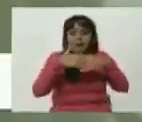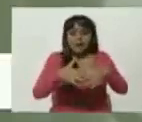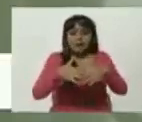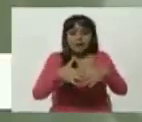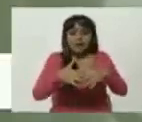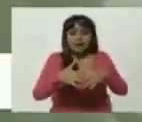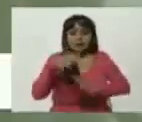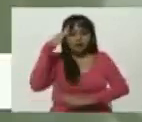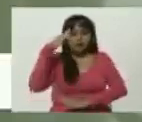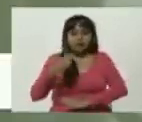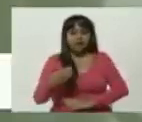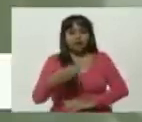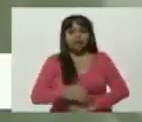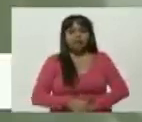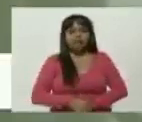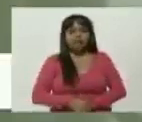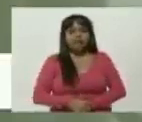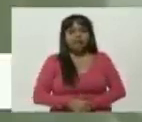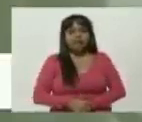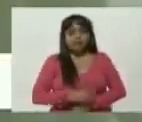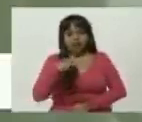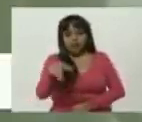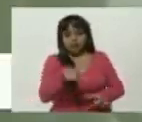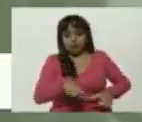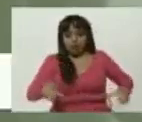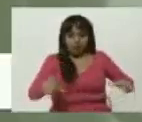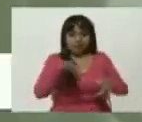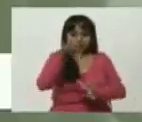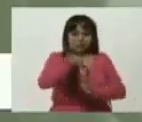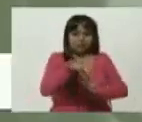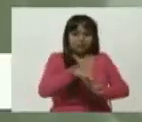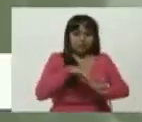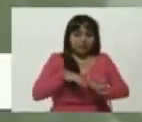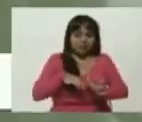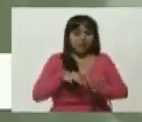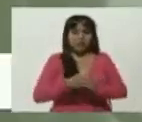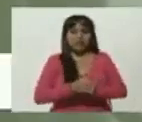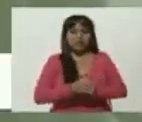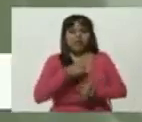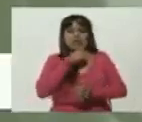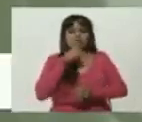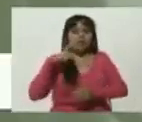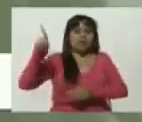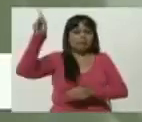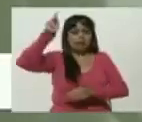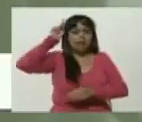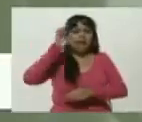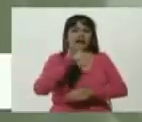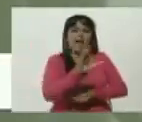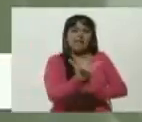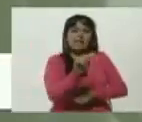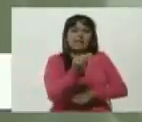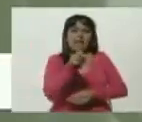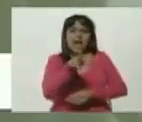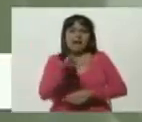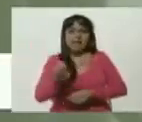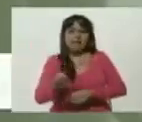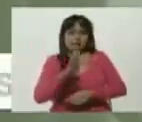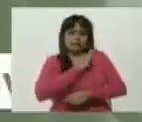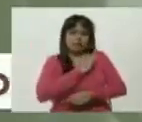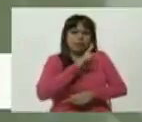Fuerza Armada. En esta unidad de producción agropecuaria, Cacique Yares, tenemos 370